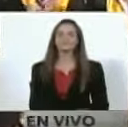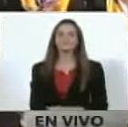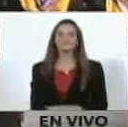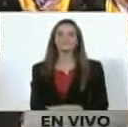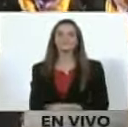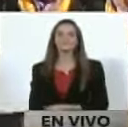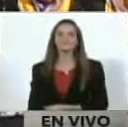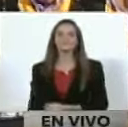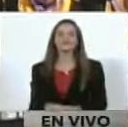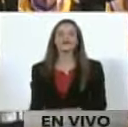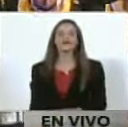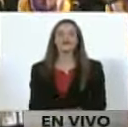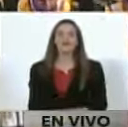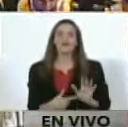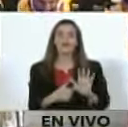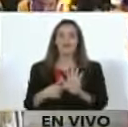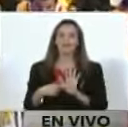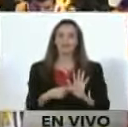Eso es un ejemplo.